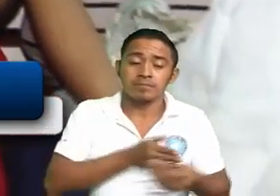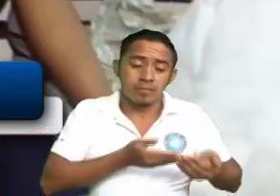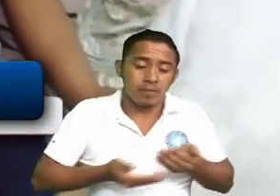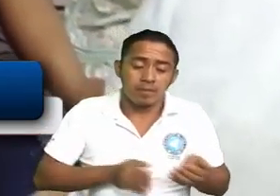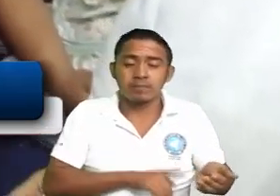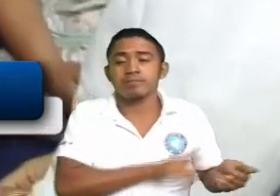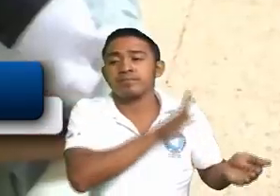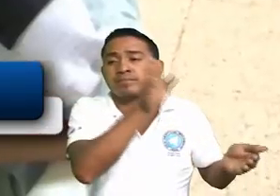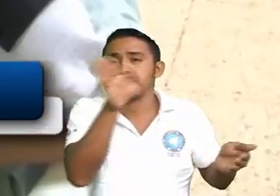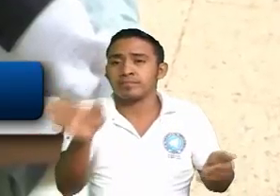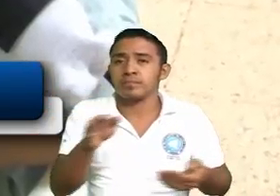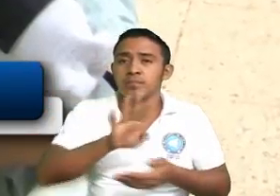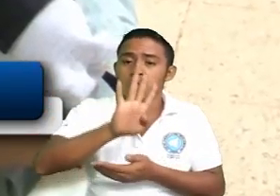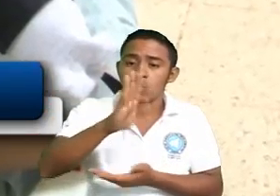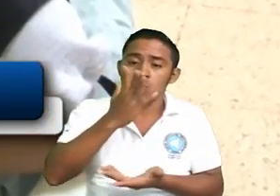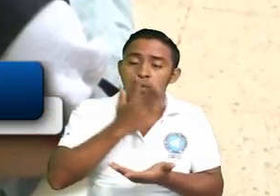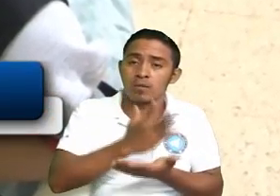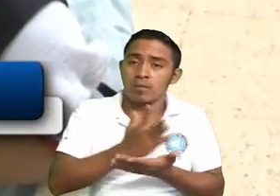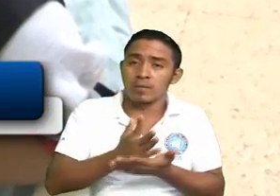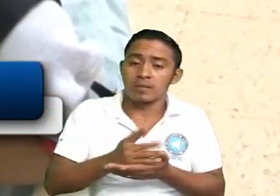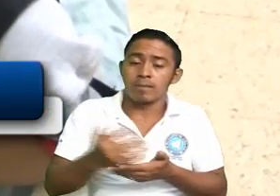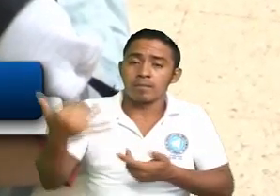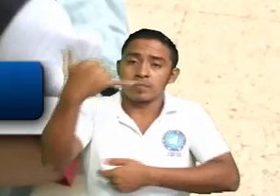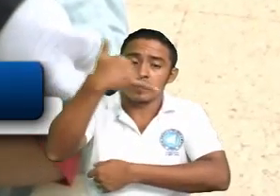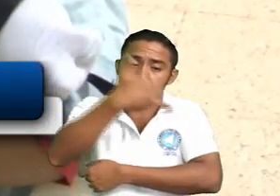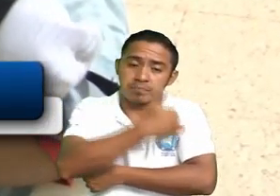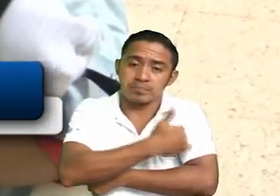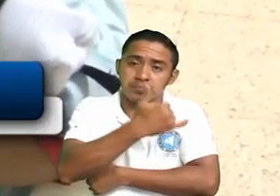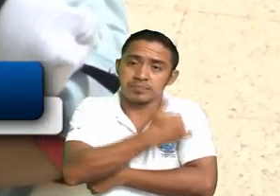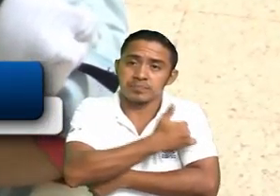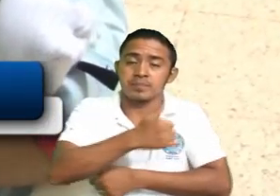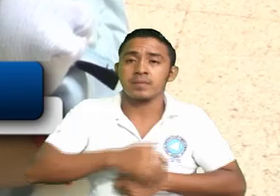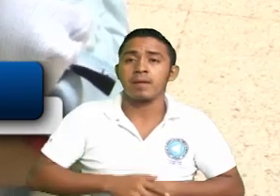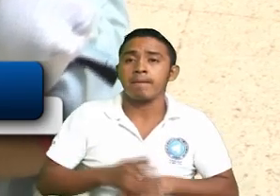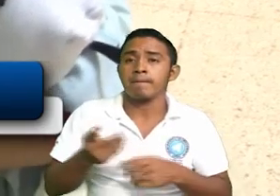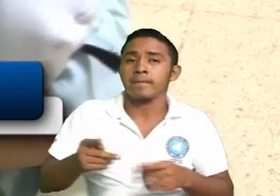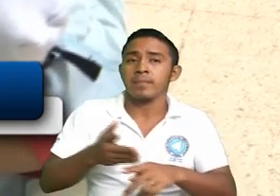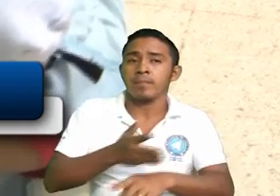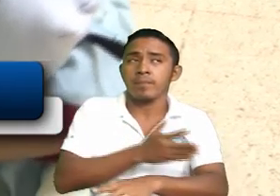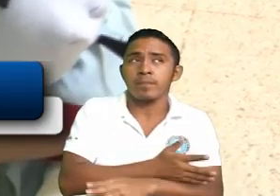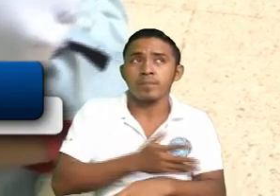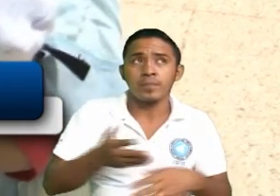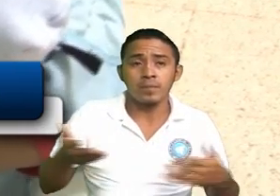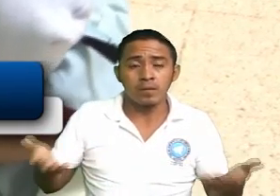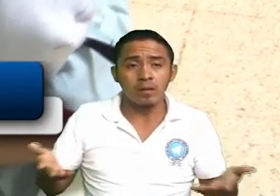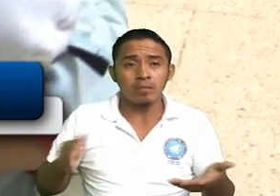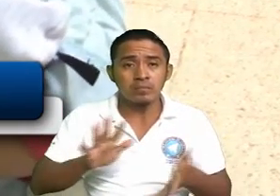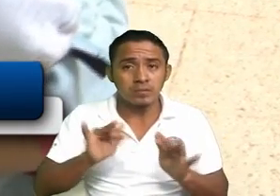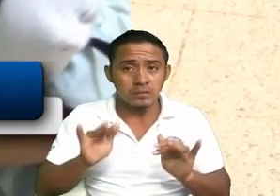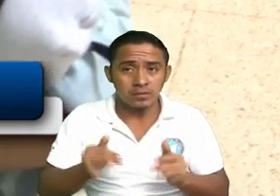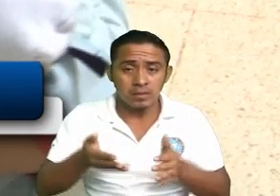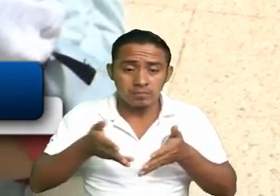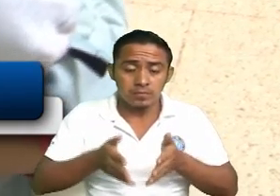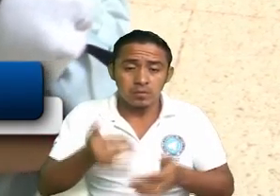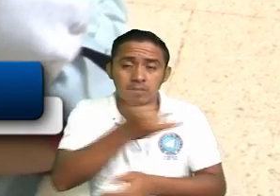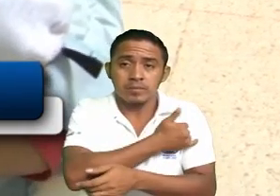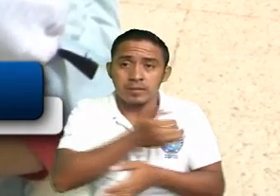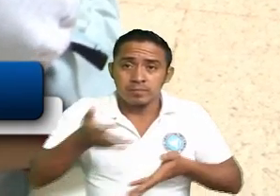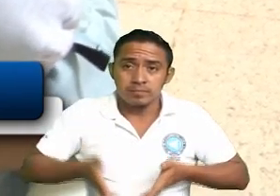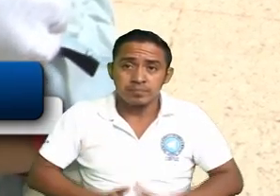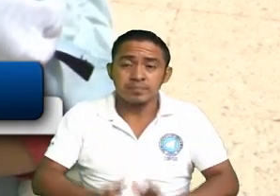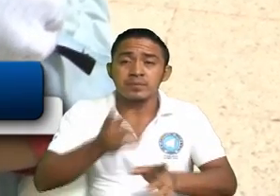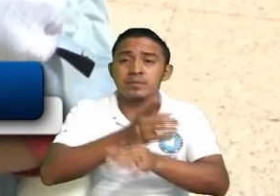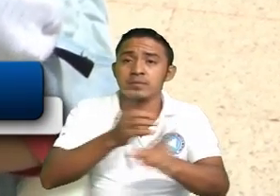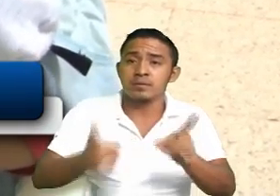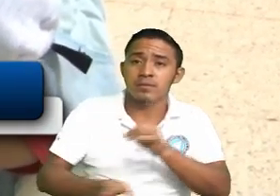vacuna, que es la vacuna para prevenir la forma grave de tuberculosis, la BCG, que es en el bracito. Posteriormente, a los 2, 4 y